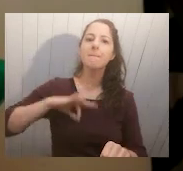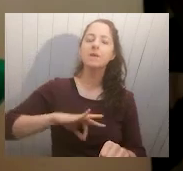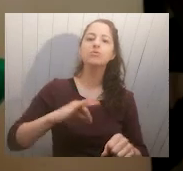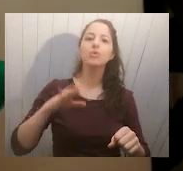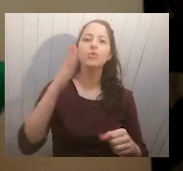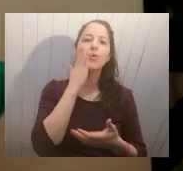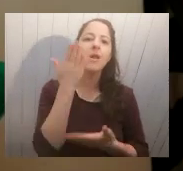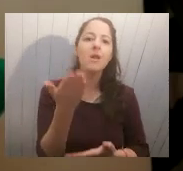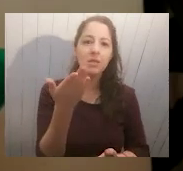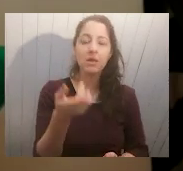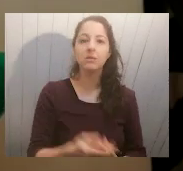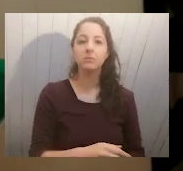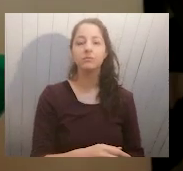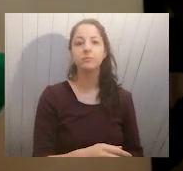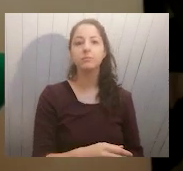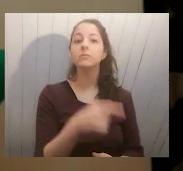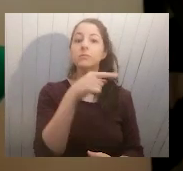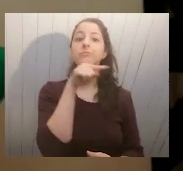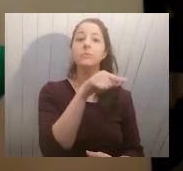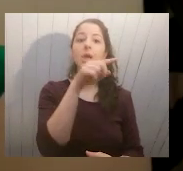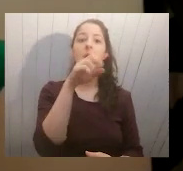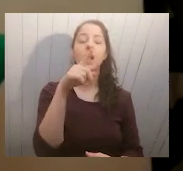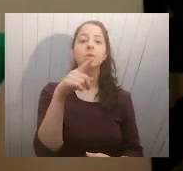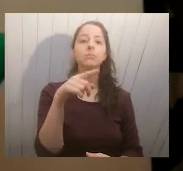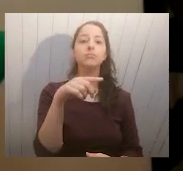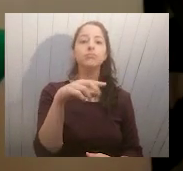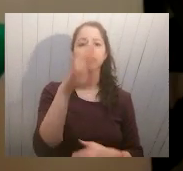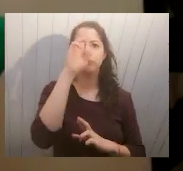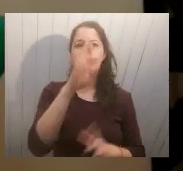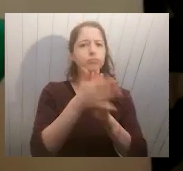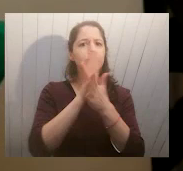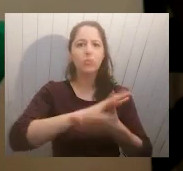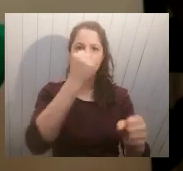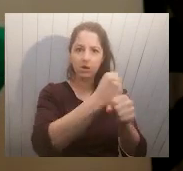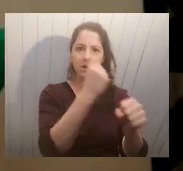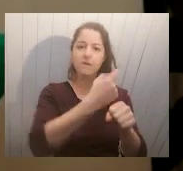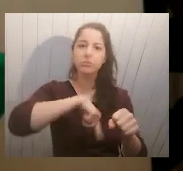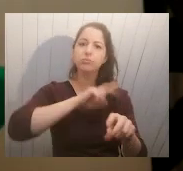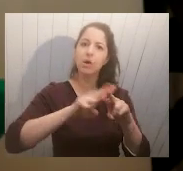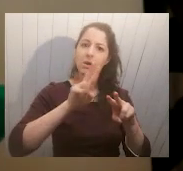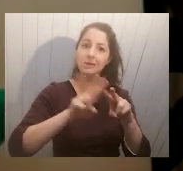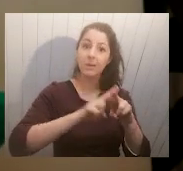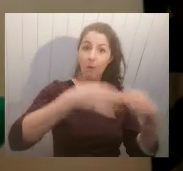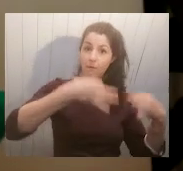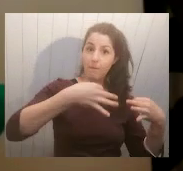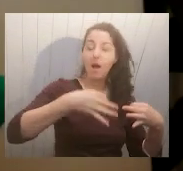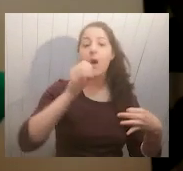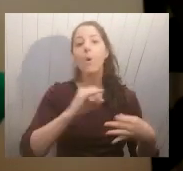solidario, tripartito y de reparto, que reconozca todos los trabajos que